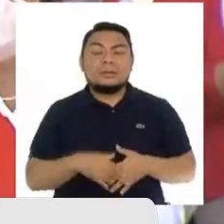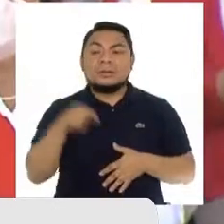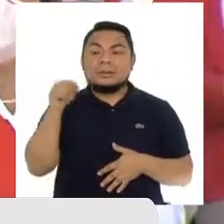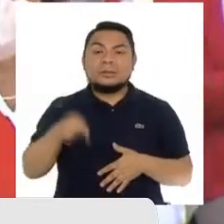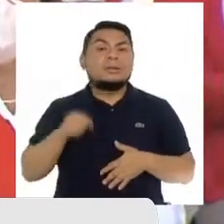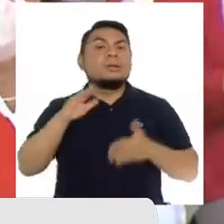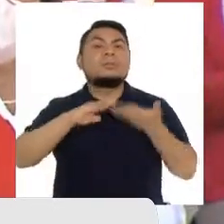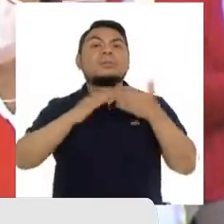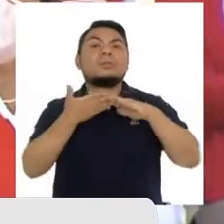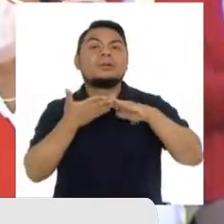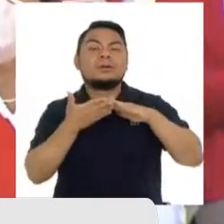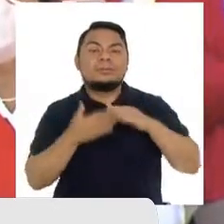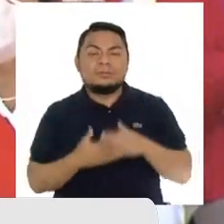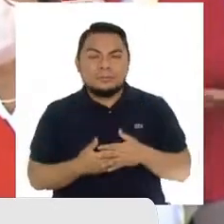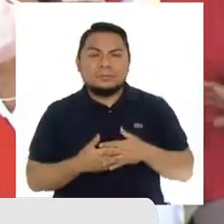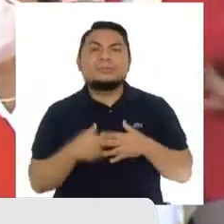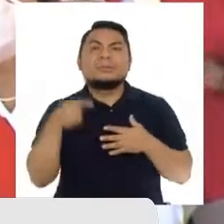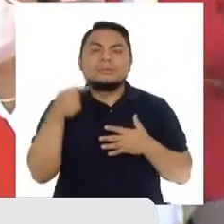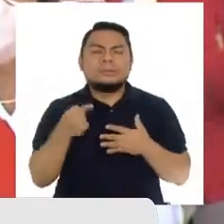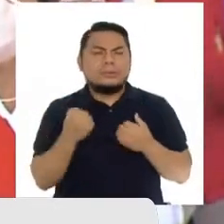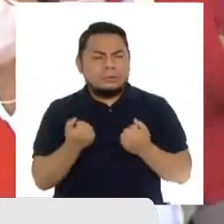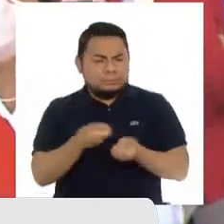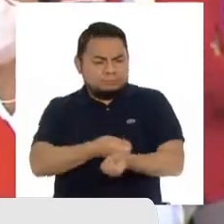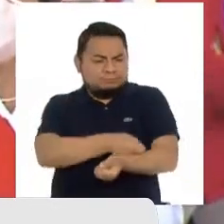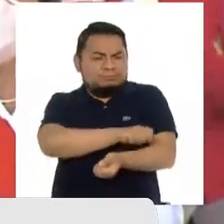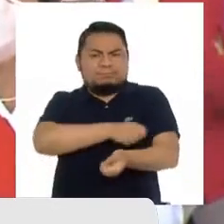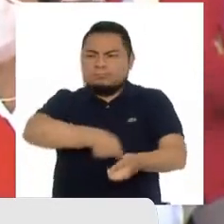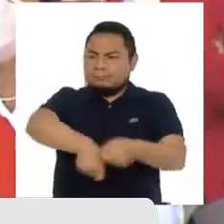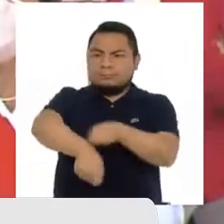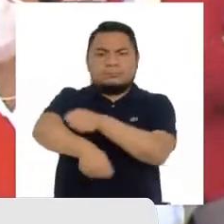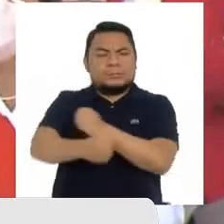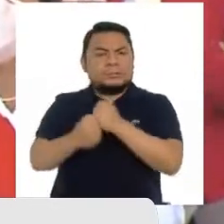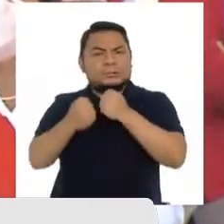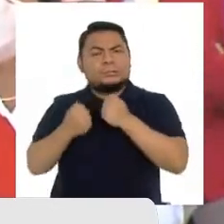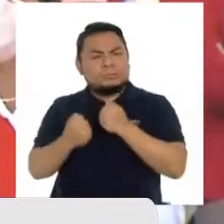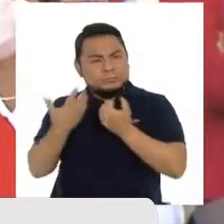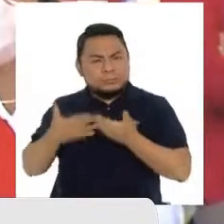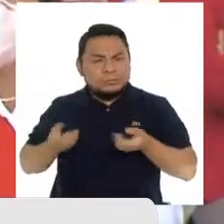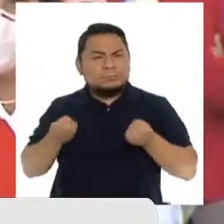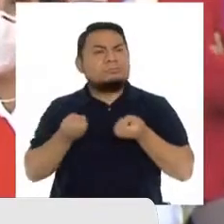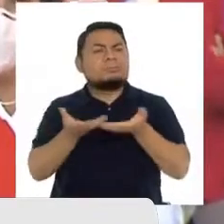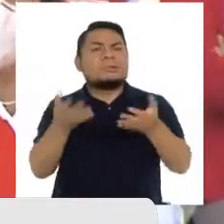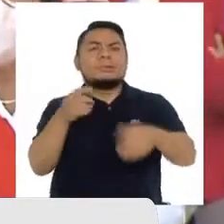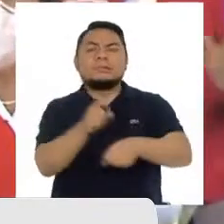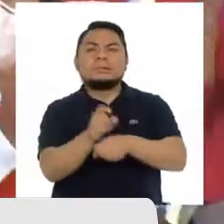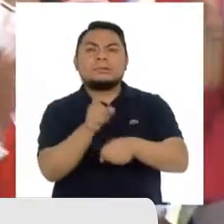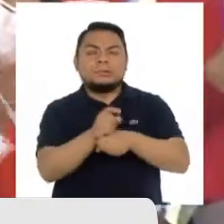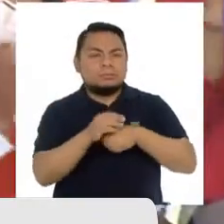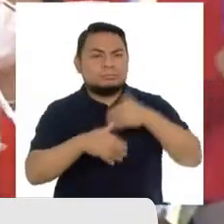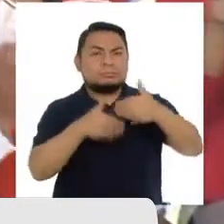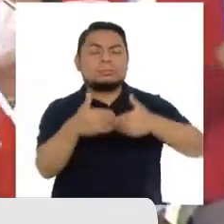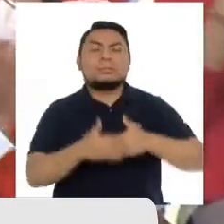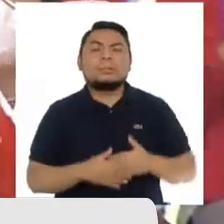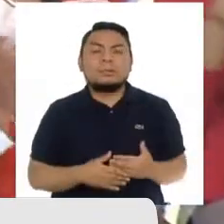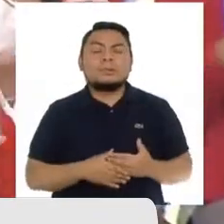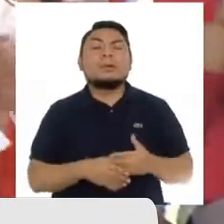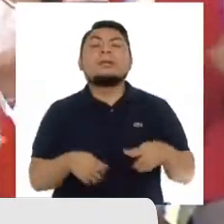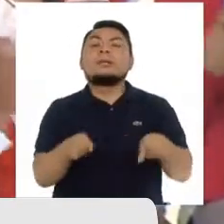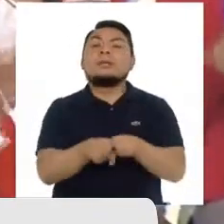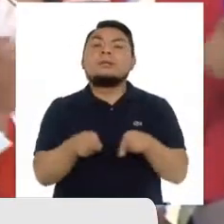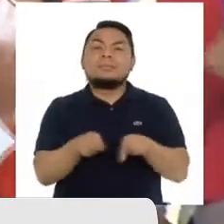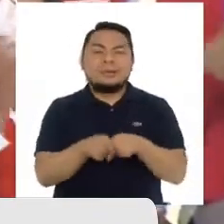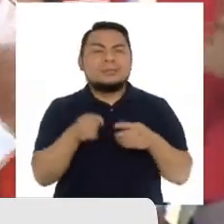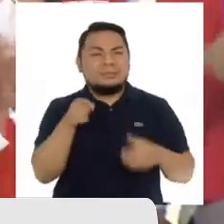pueblo se fajó por la gratuidad de la enseñanza y por eso me